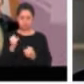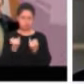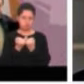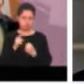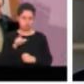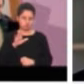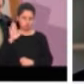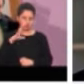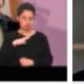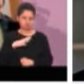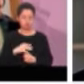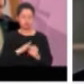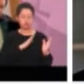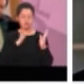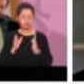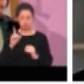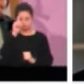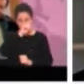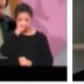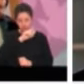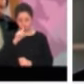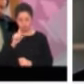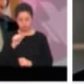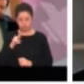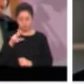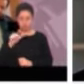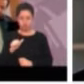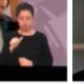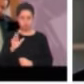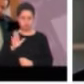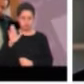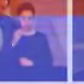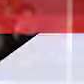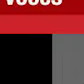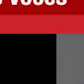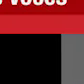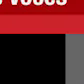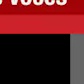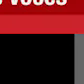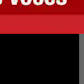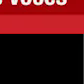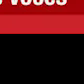ya está comprado por la oposición, y hay mayoría ahí de la oposición entre los consejeros.